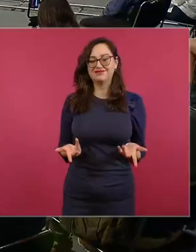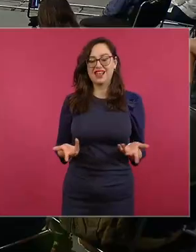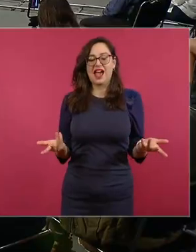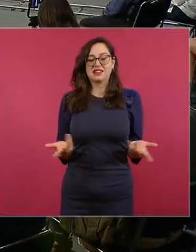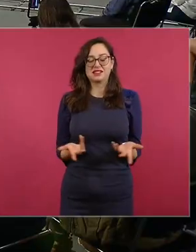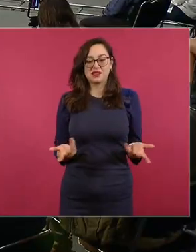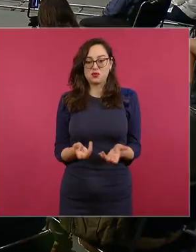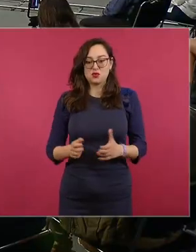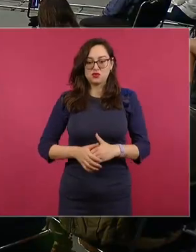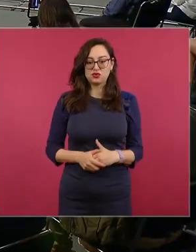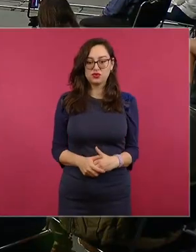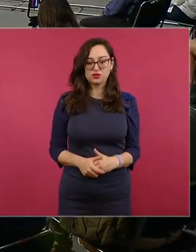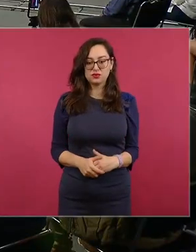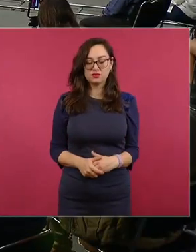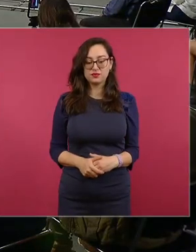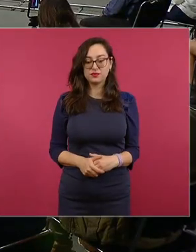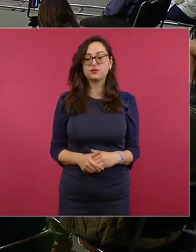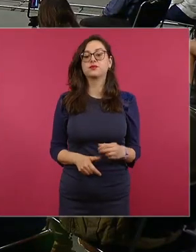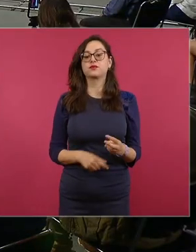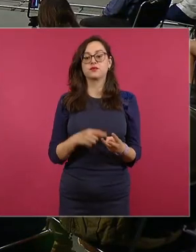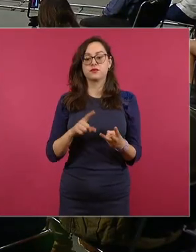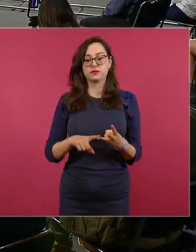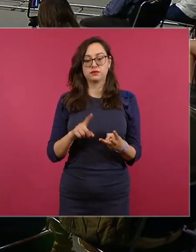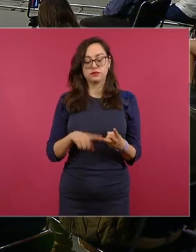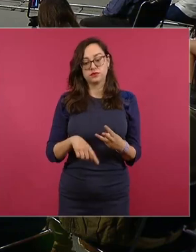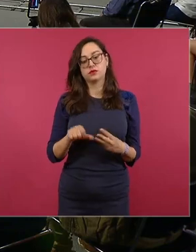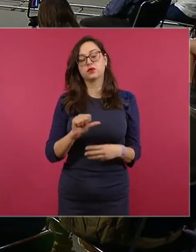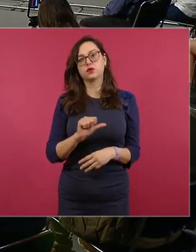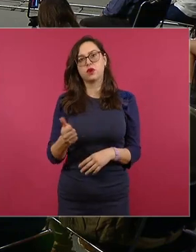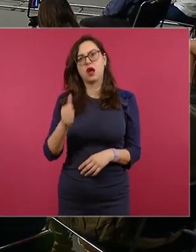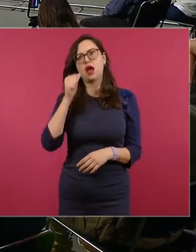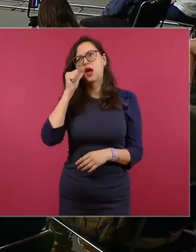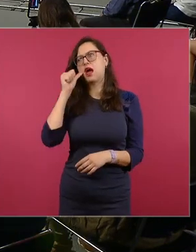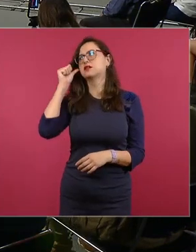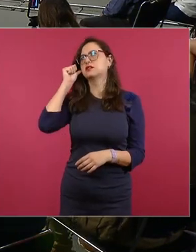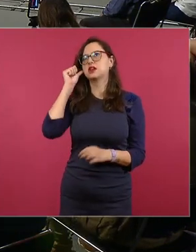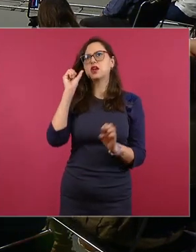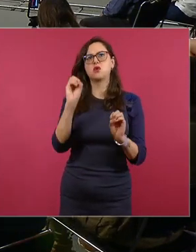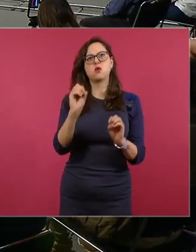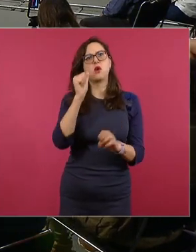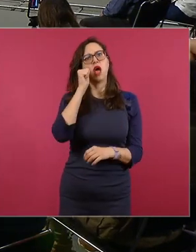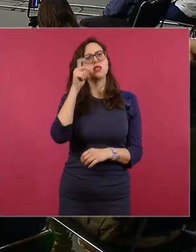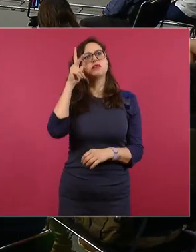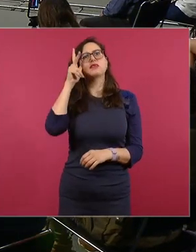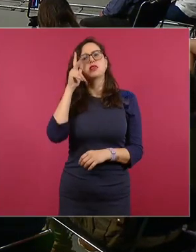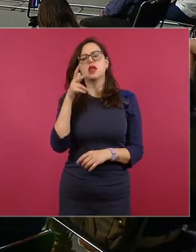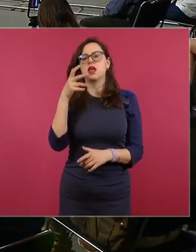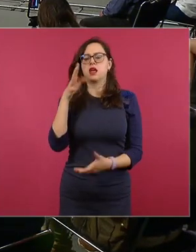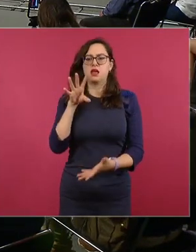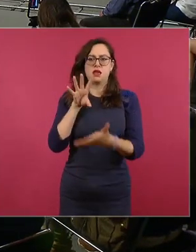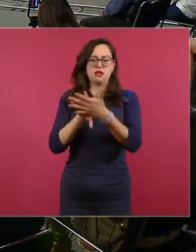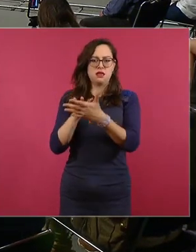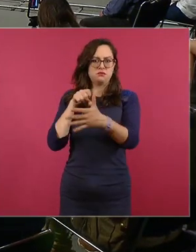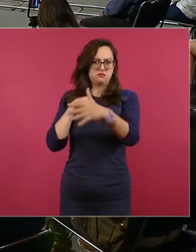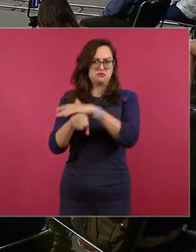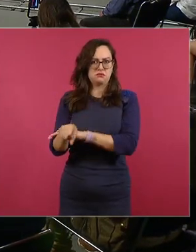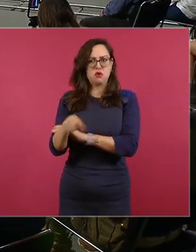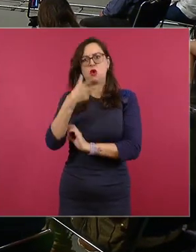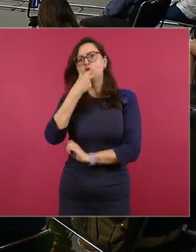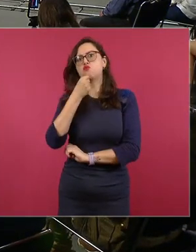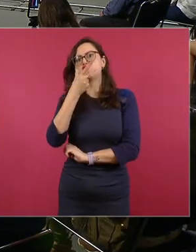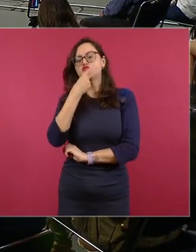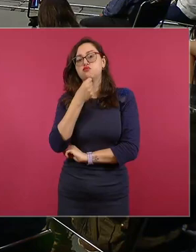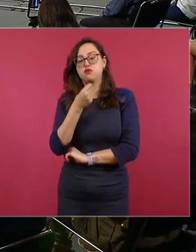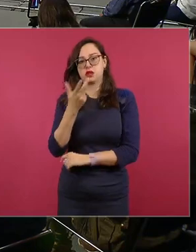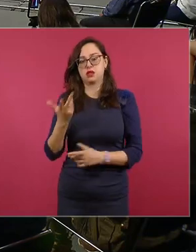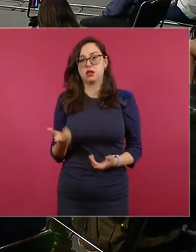Otro caso, presidente, es el de ayer hubo una audiencia antier sobre también un muchacho y su madre pues ya lleva